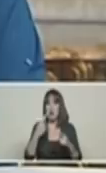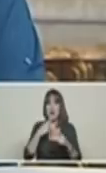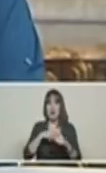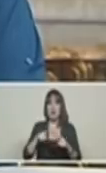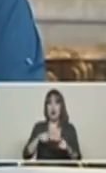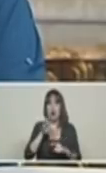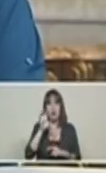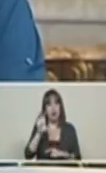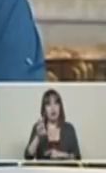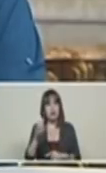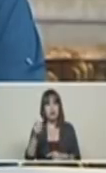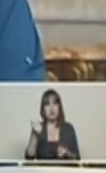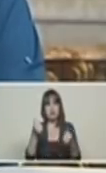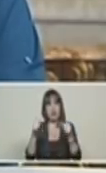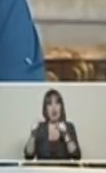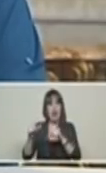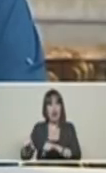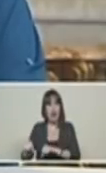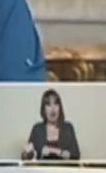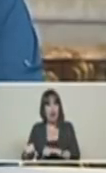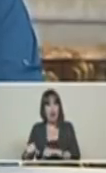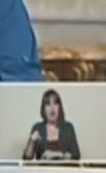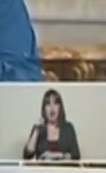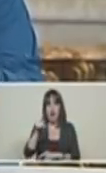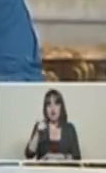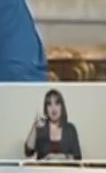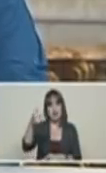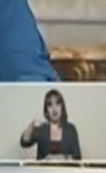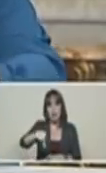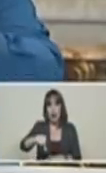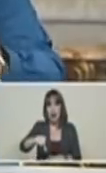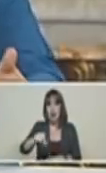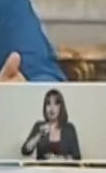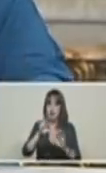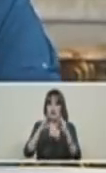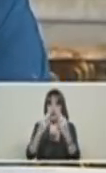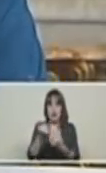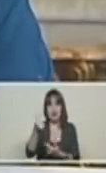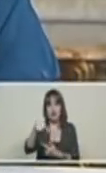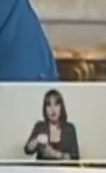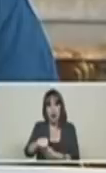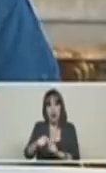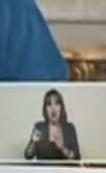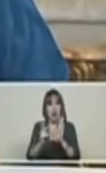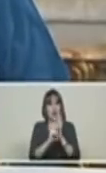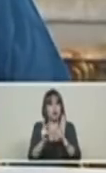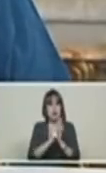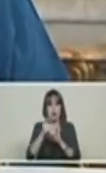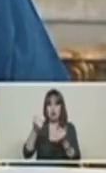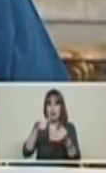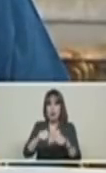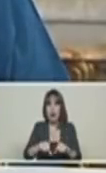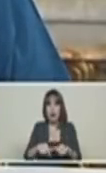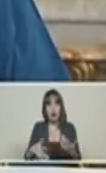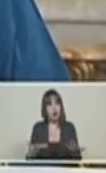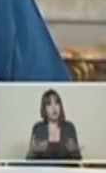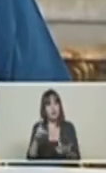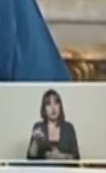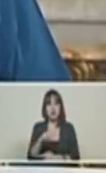al país. Y si el país le va mal, a ti te va mal, a tu familia le va mal, a tus vecinos le va mal. ¿O no?